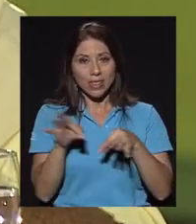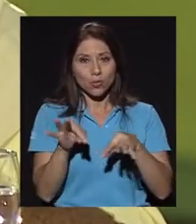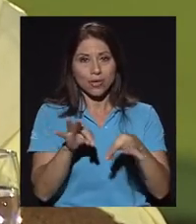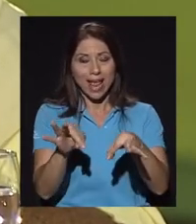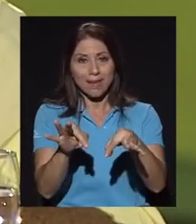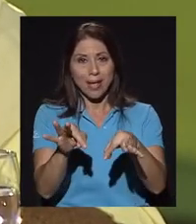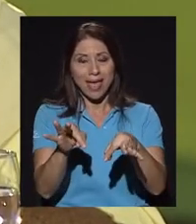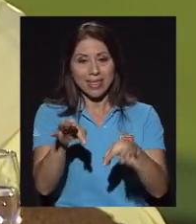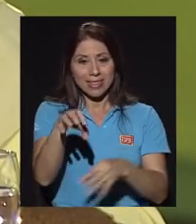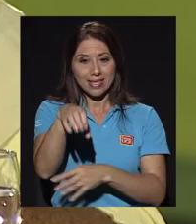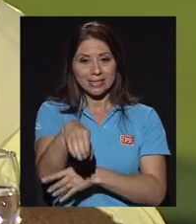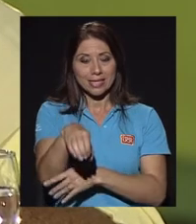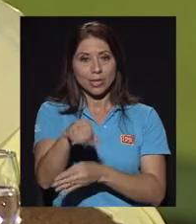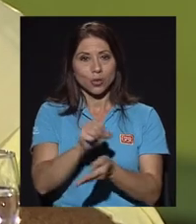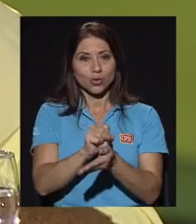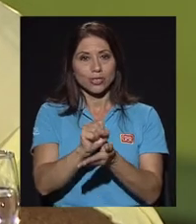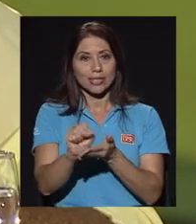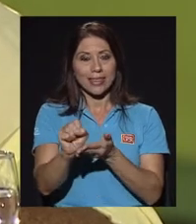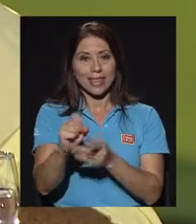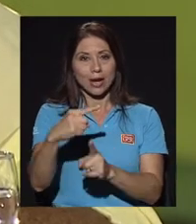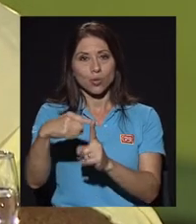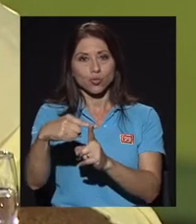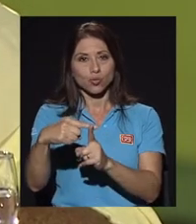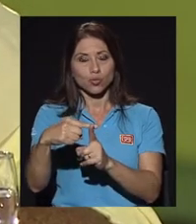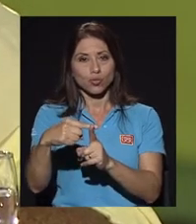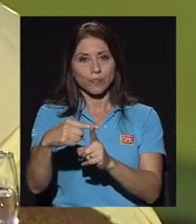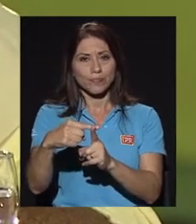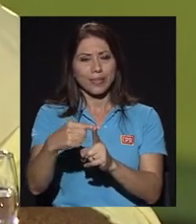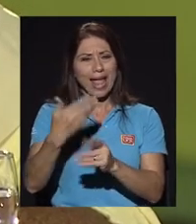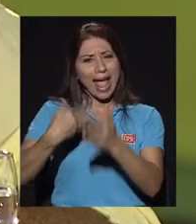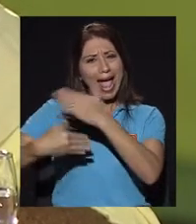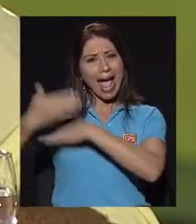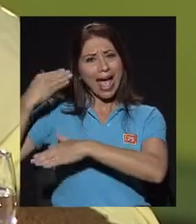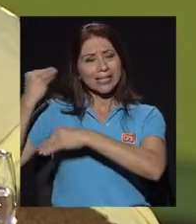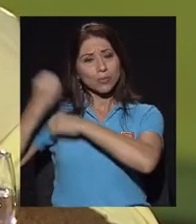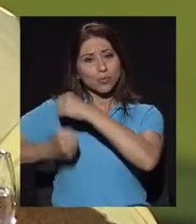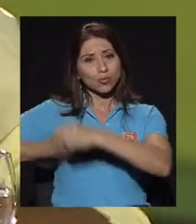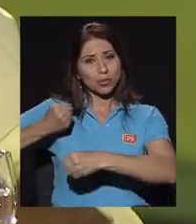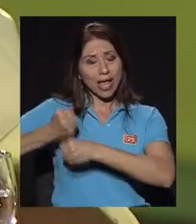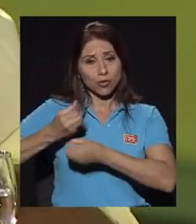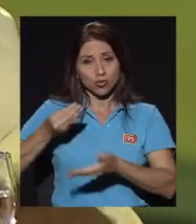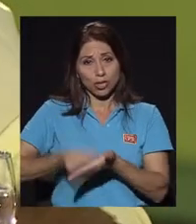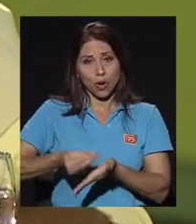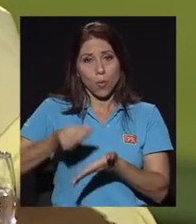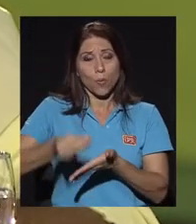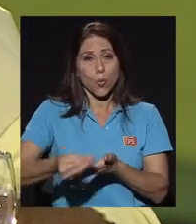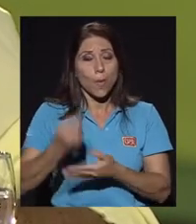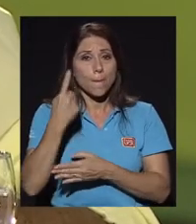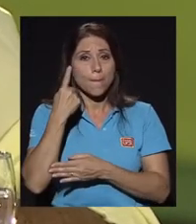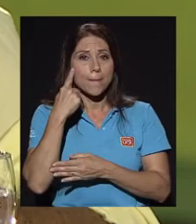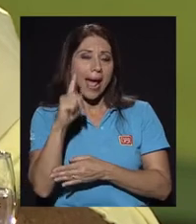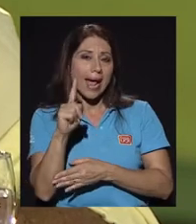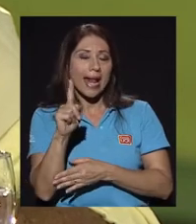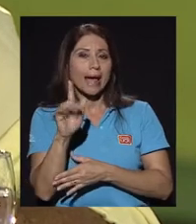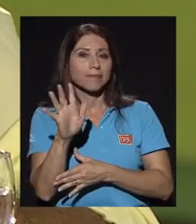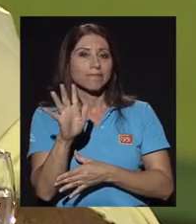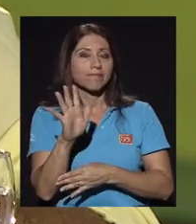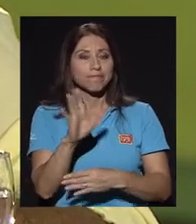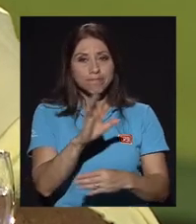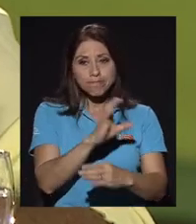del distrito Santa Cruz, que hace muchos años se compró para, como